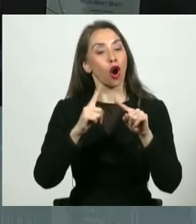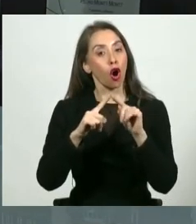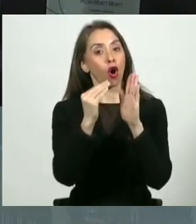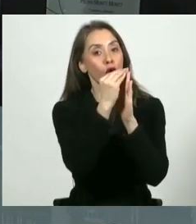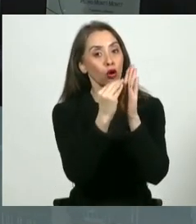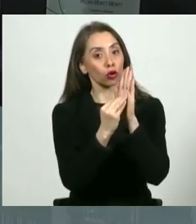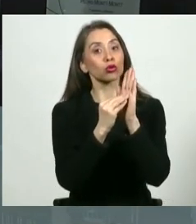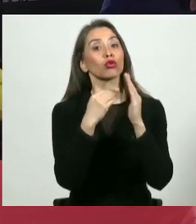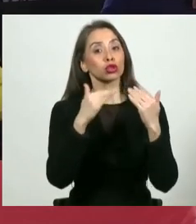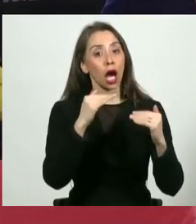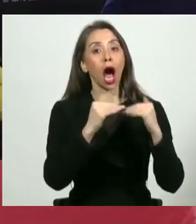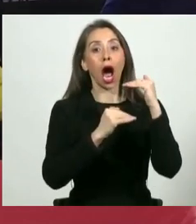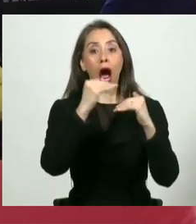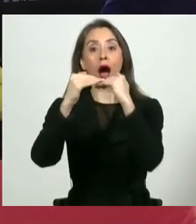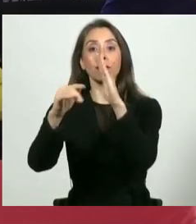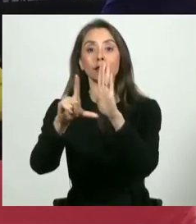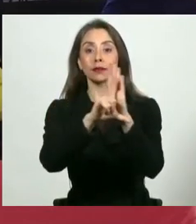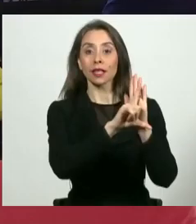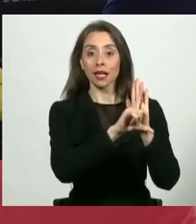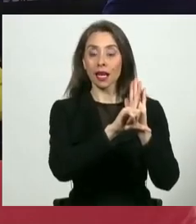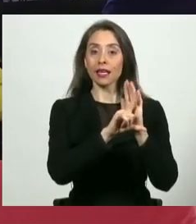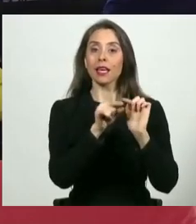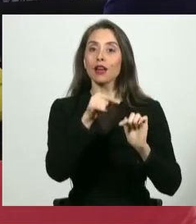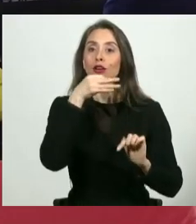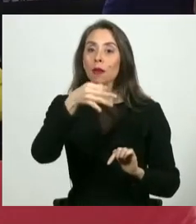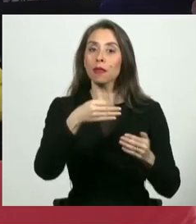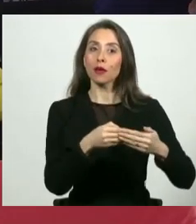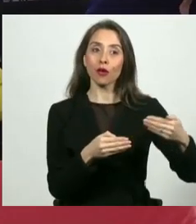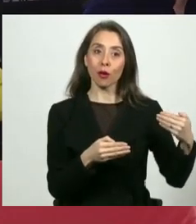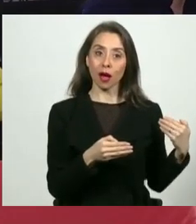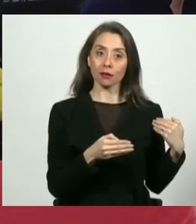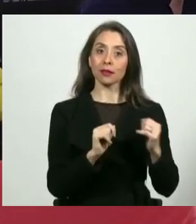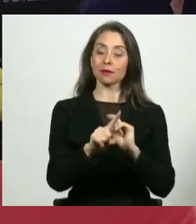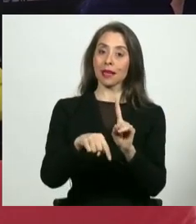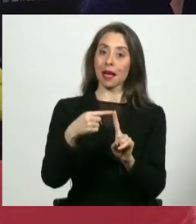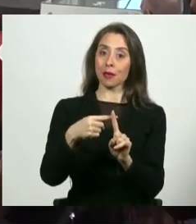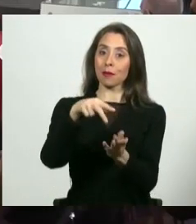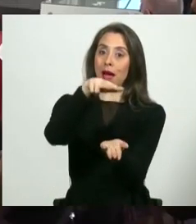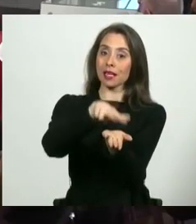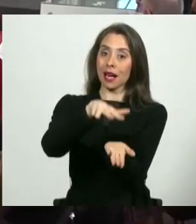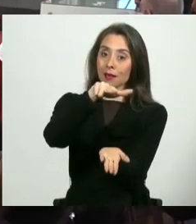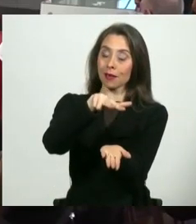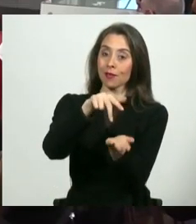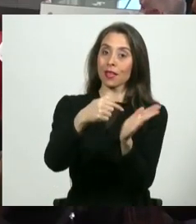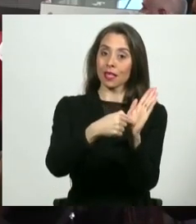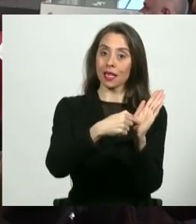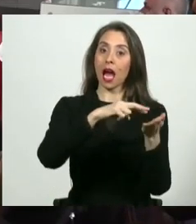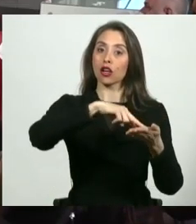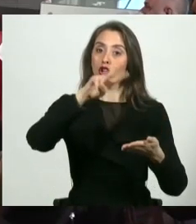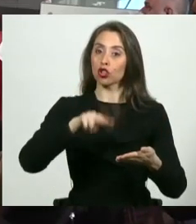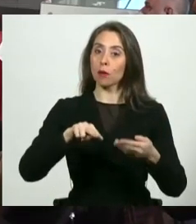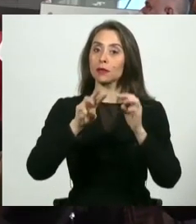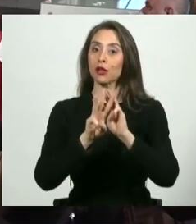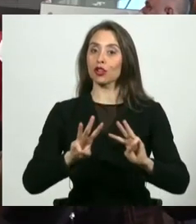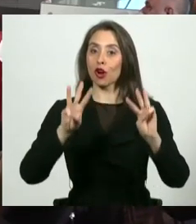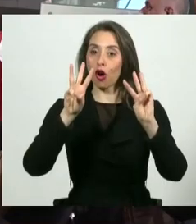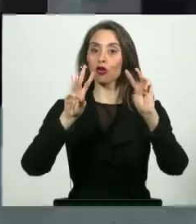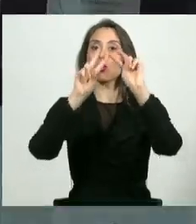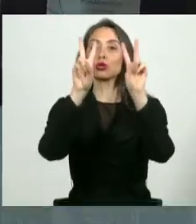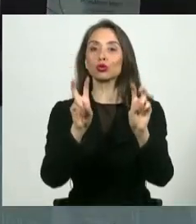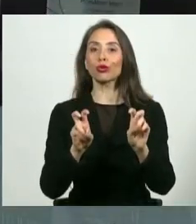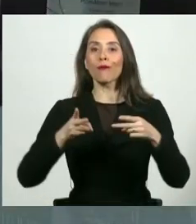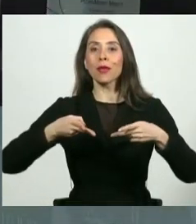avances legislativos en este camino antes señalado. Además de la ratificación mencionada, Convención de las Naciones Unidas sobre Derechos de